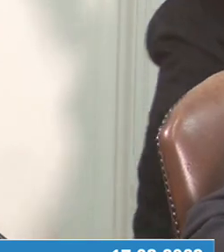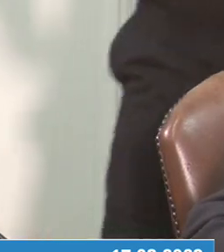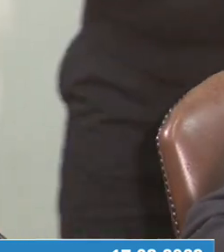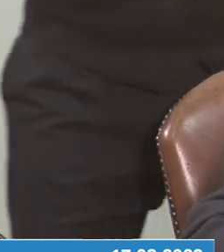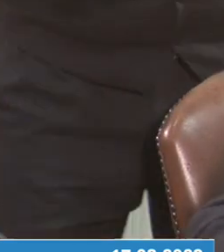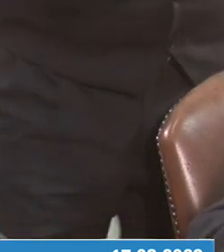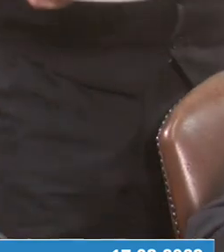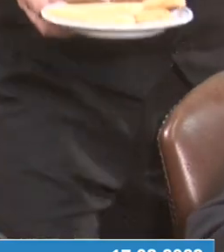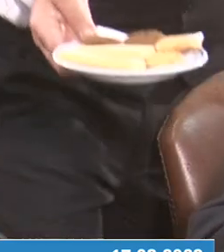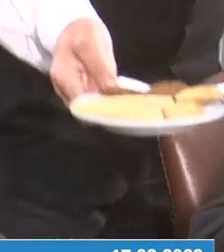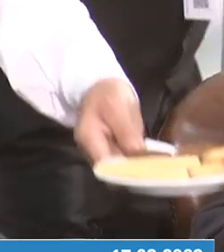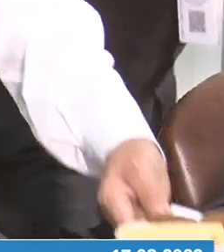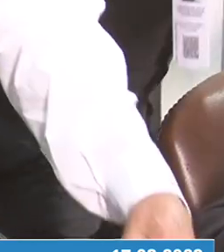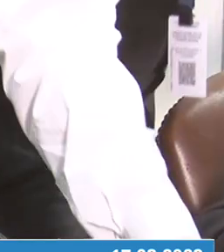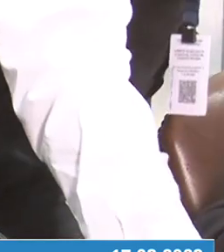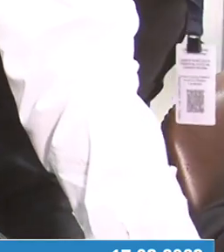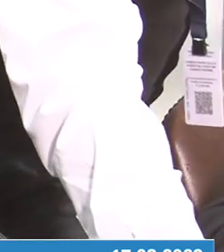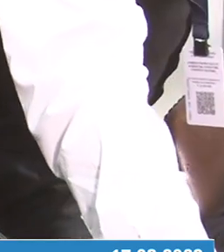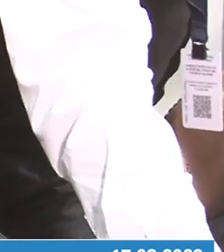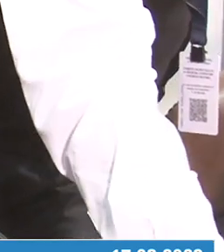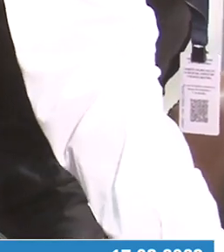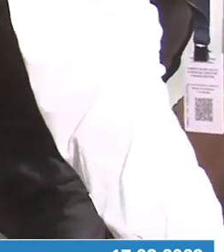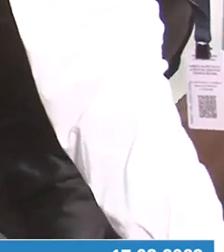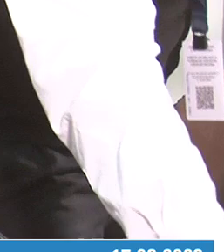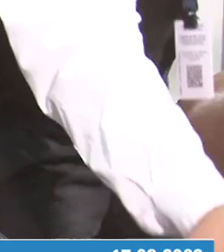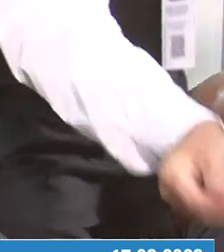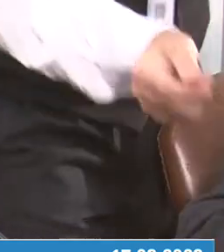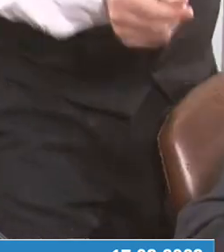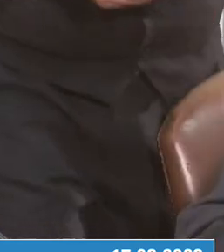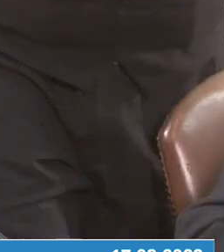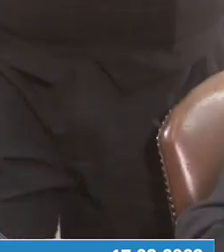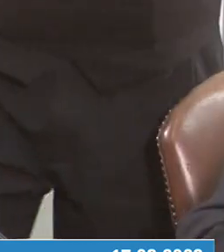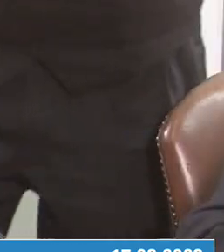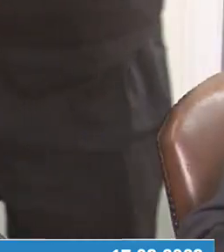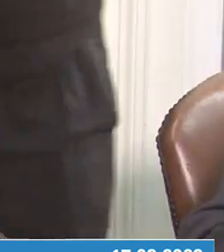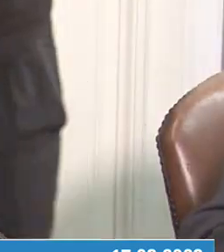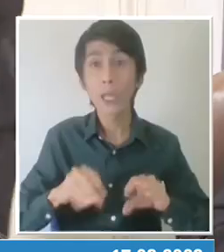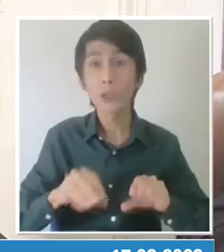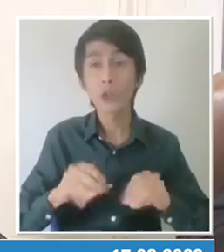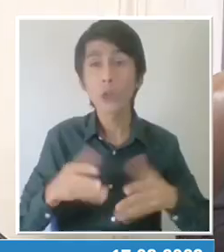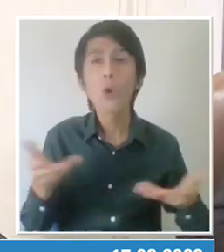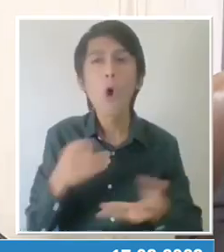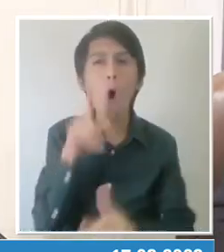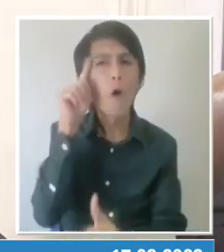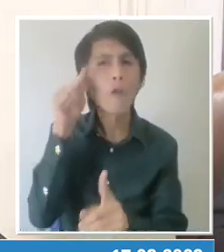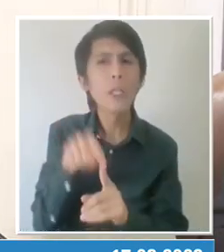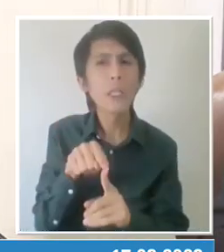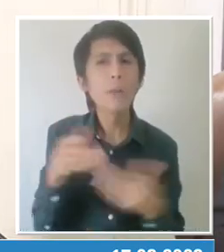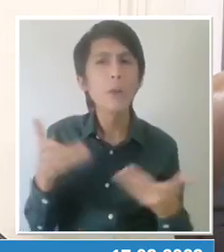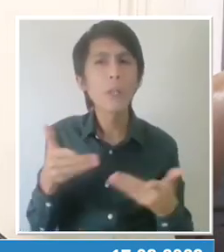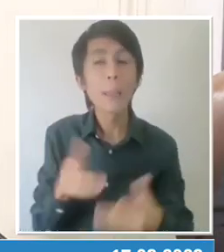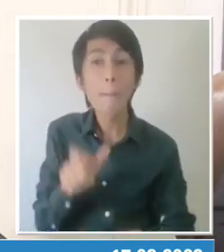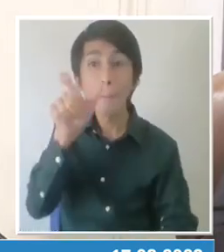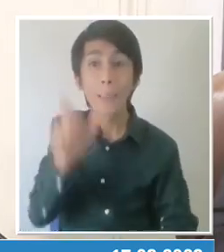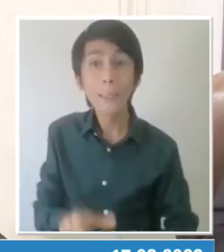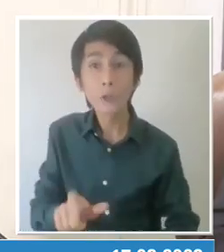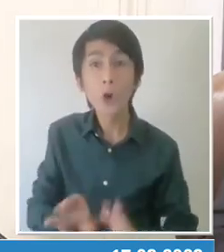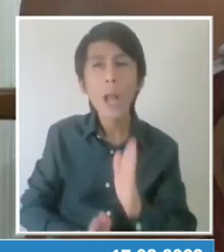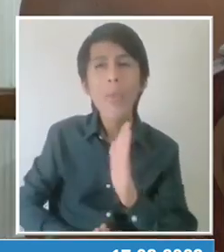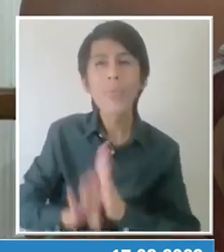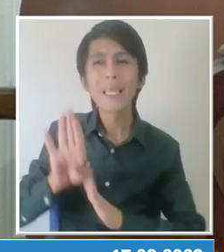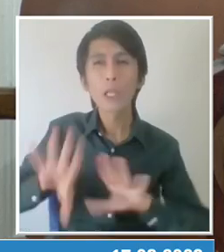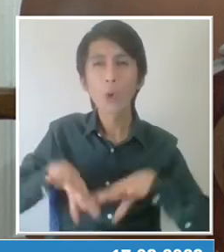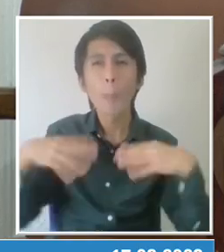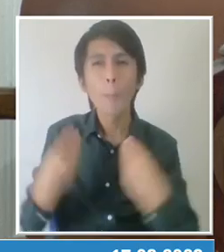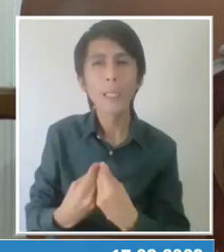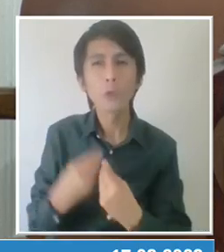1949, que dice que la educación tiene por objeto el pleno desarrollo de la persona en las distintas etapas de su